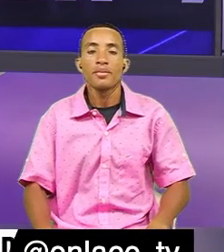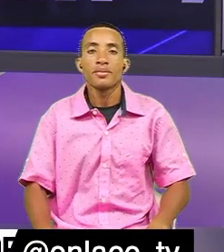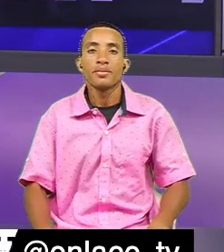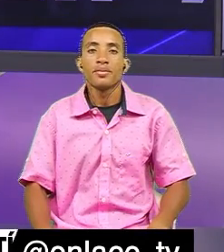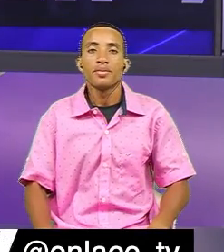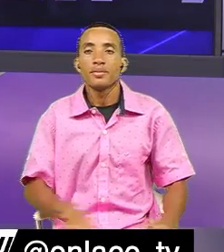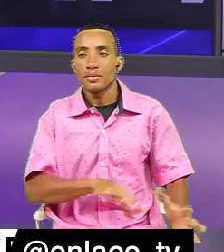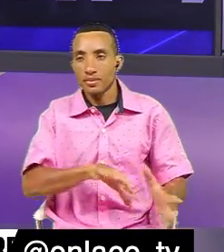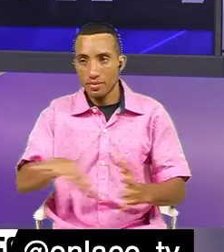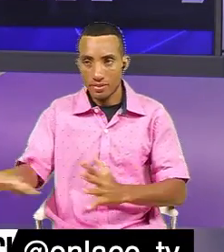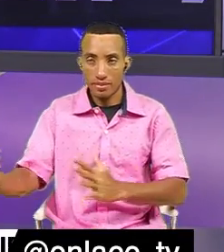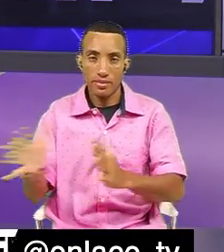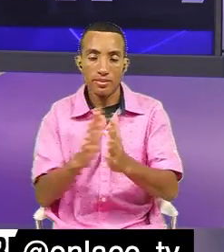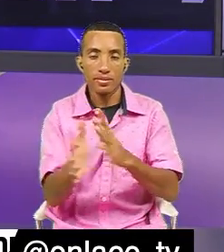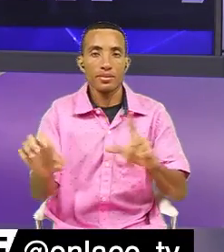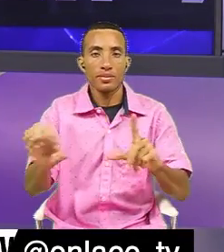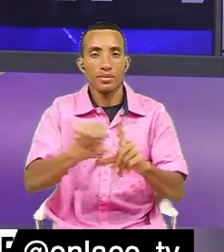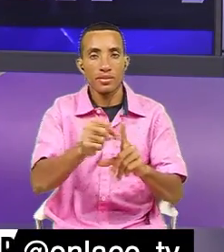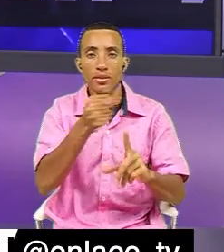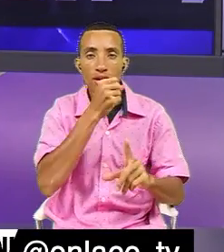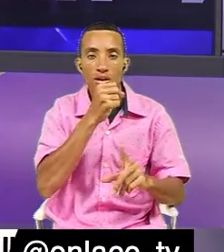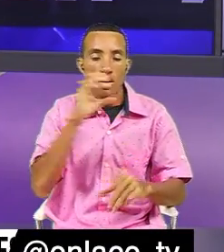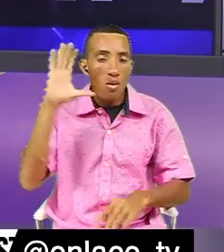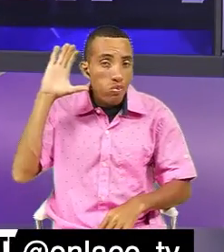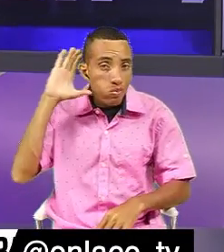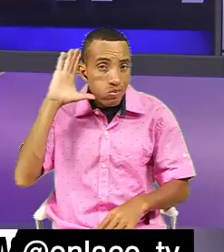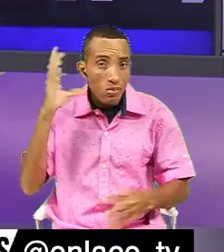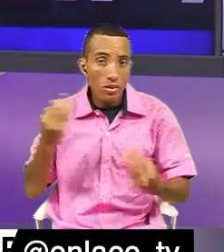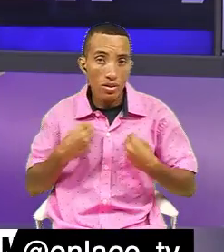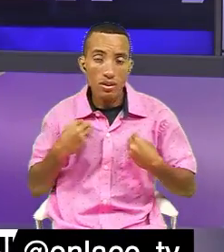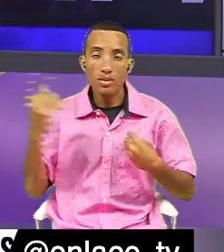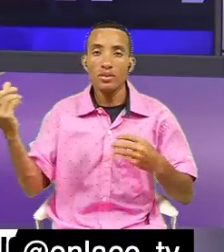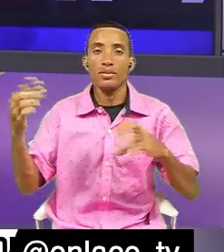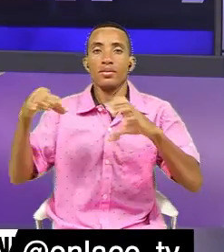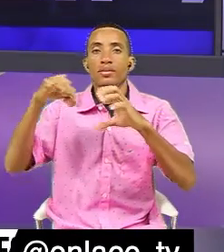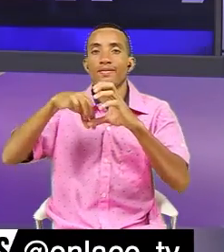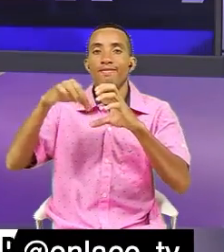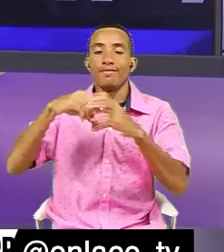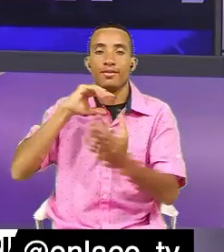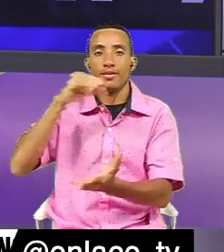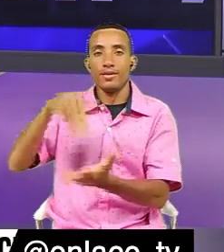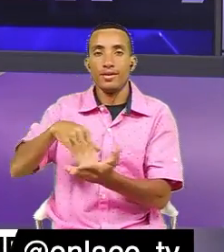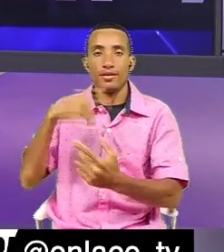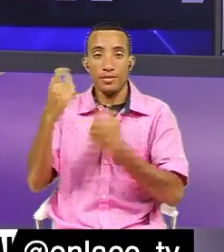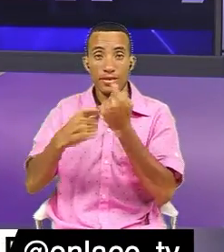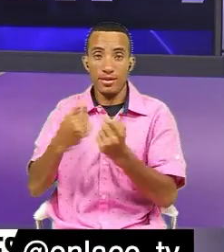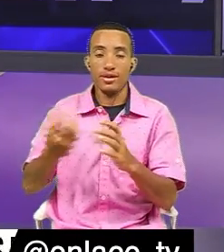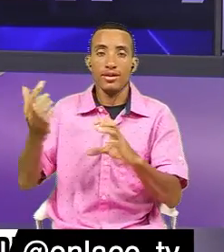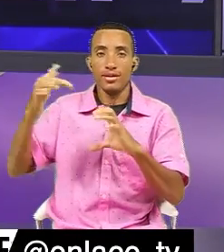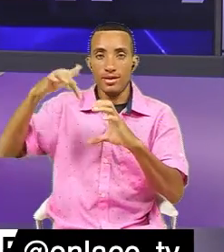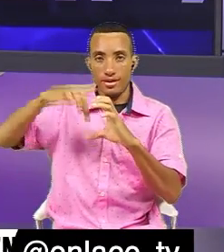de Viva la Mañana de Enlace Televisión, el Centro Popular Comercial celebrará su octavo aniversario este sábado 23 de